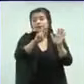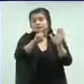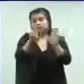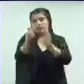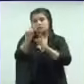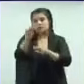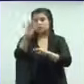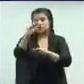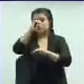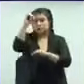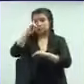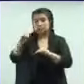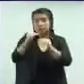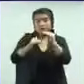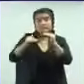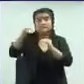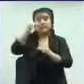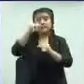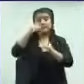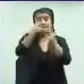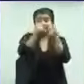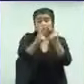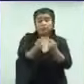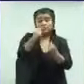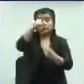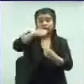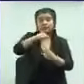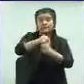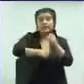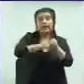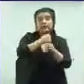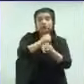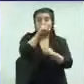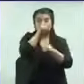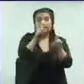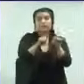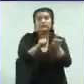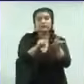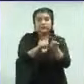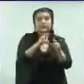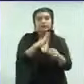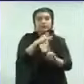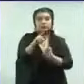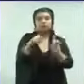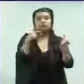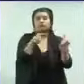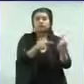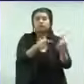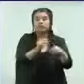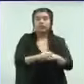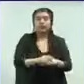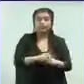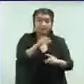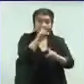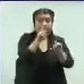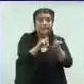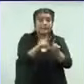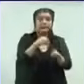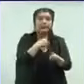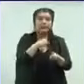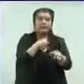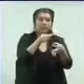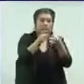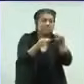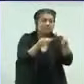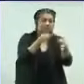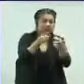304.5% sobre el presupuesto de este año. Y ahí siquiera, exactamente sobre eso, quisiera detenerme